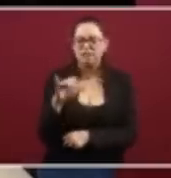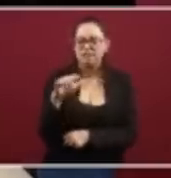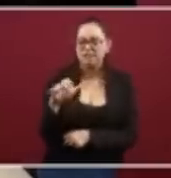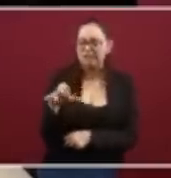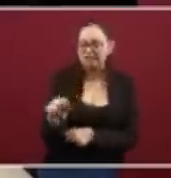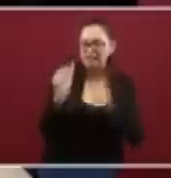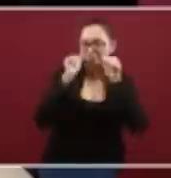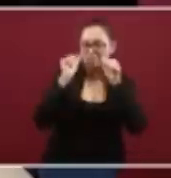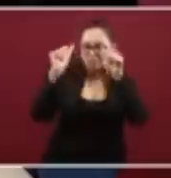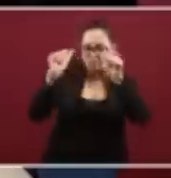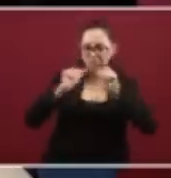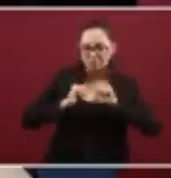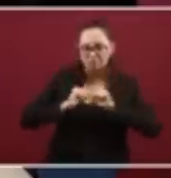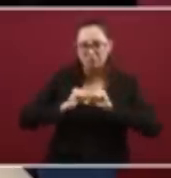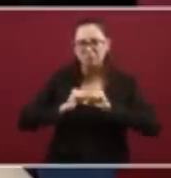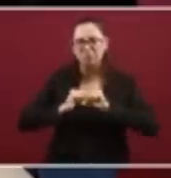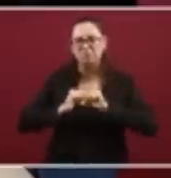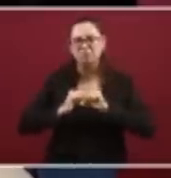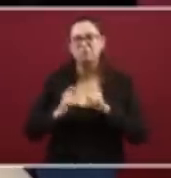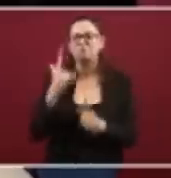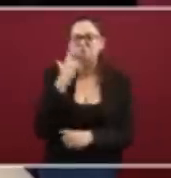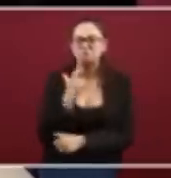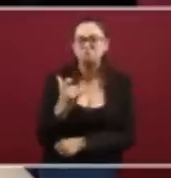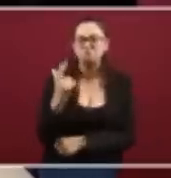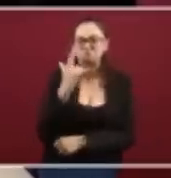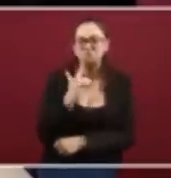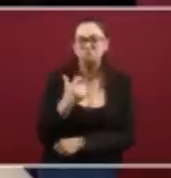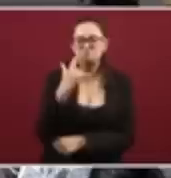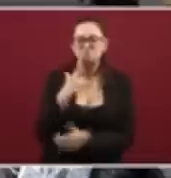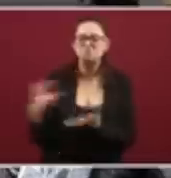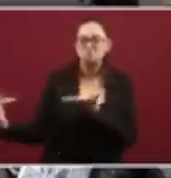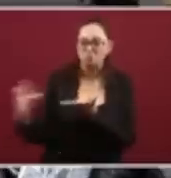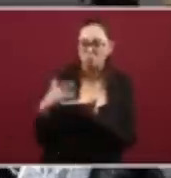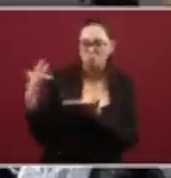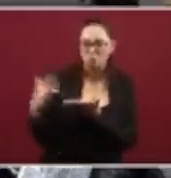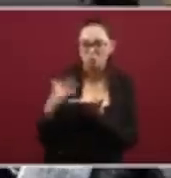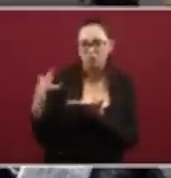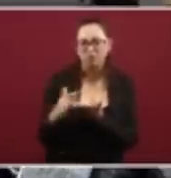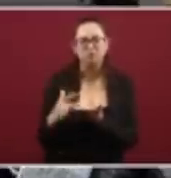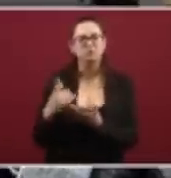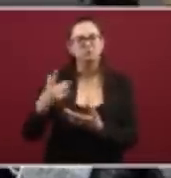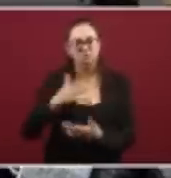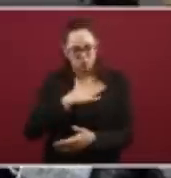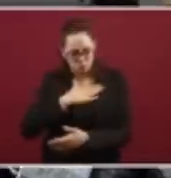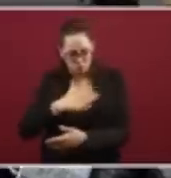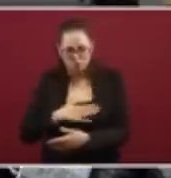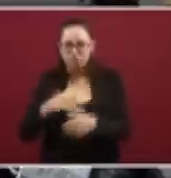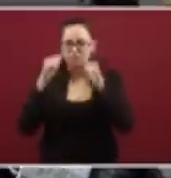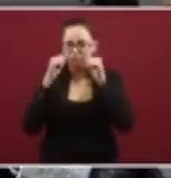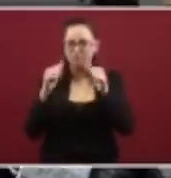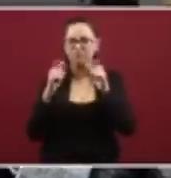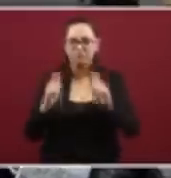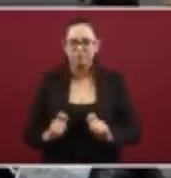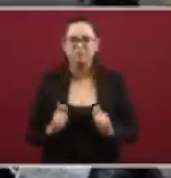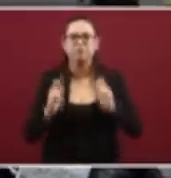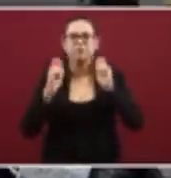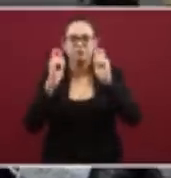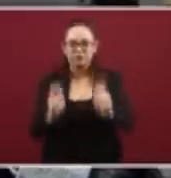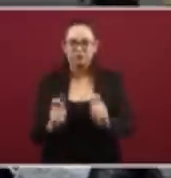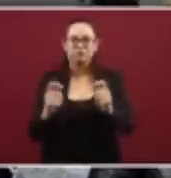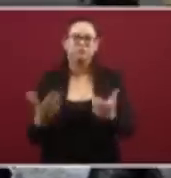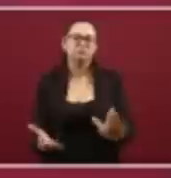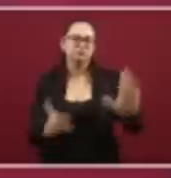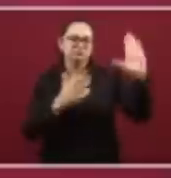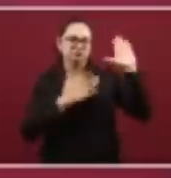brindo a nuestra lucha lucha social y aprender el reclamo de justicia todo ello bajo el encargo del compromiso de campaña